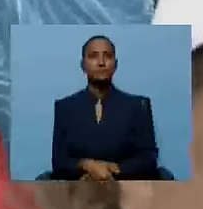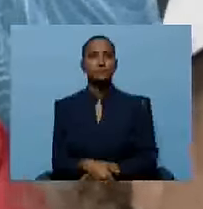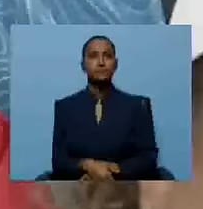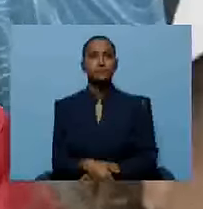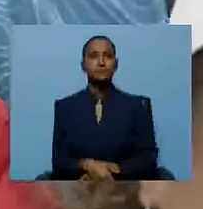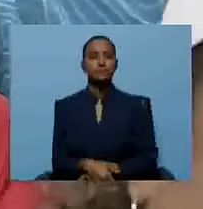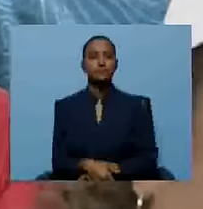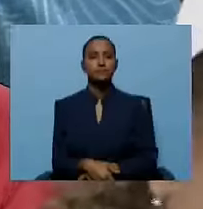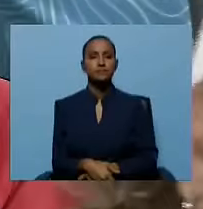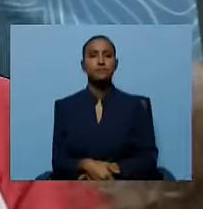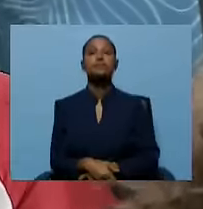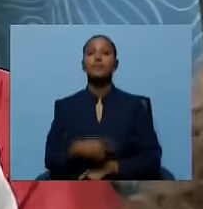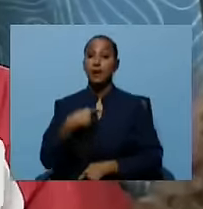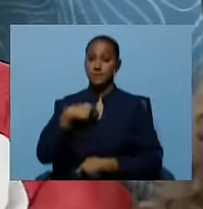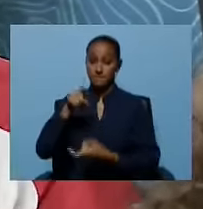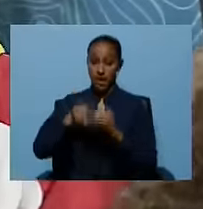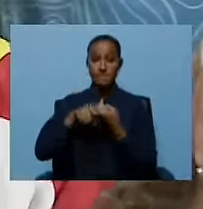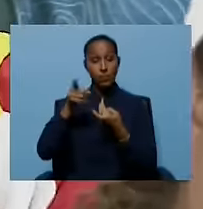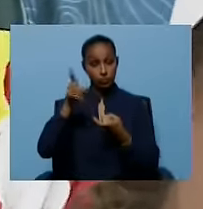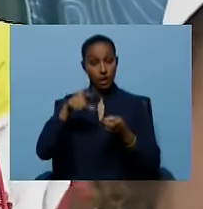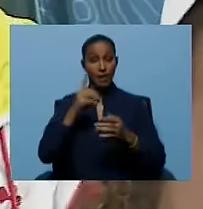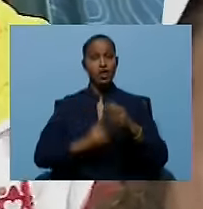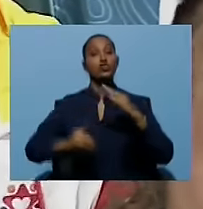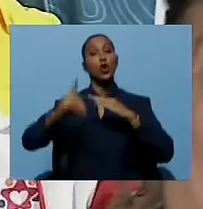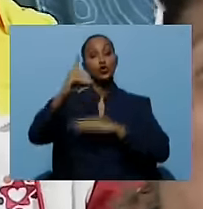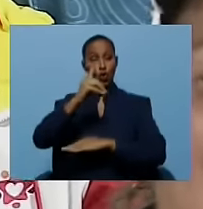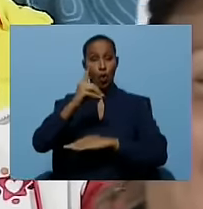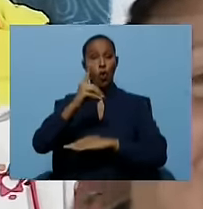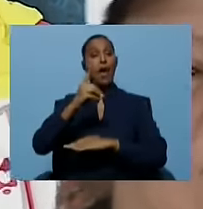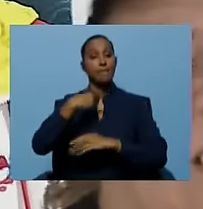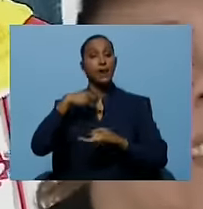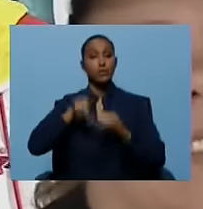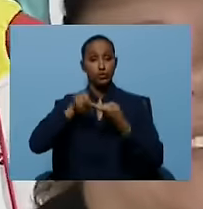doctora Cilia Flores, también jurisconsulta.